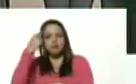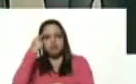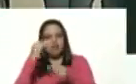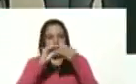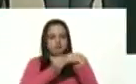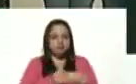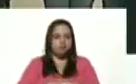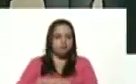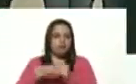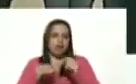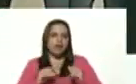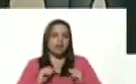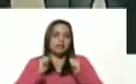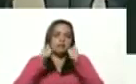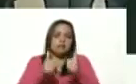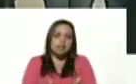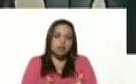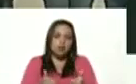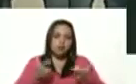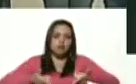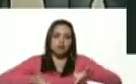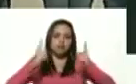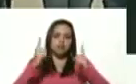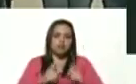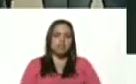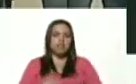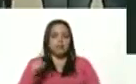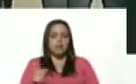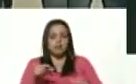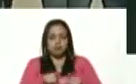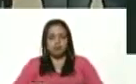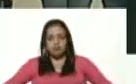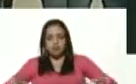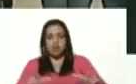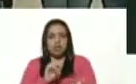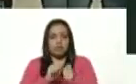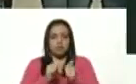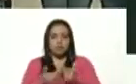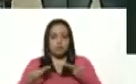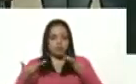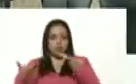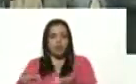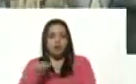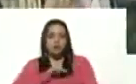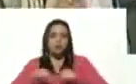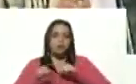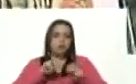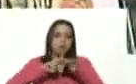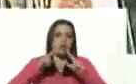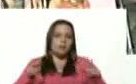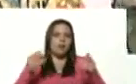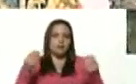estar inaugurando, y una cancha bien bonita que nos dejó el Movimiento por la Paz y por la